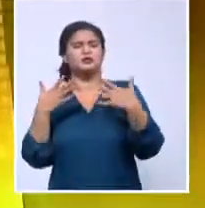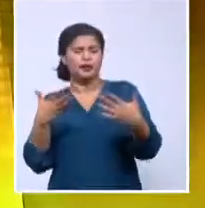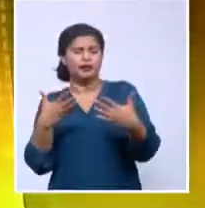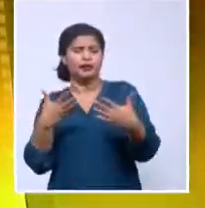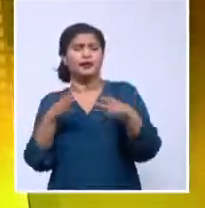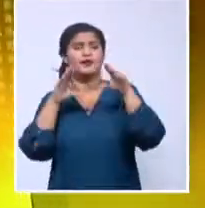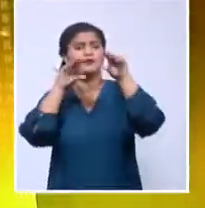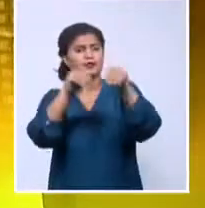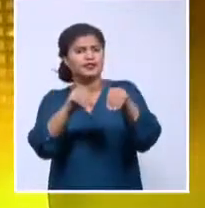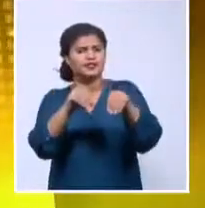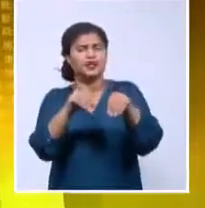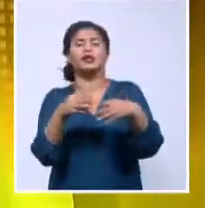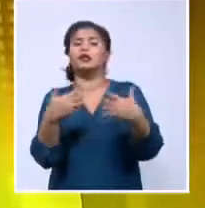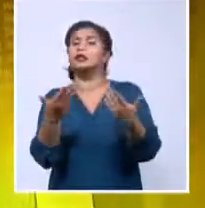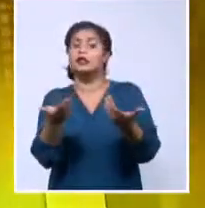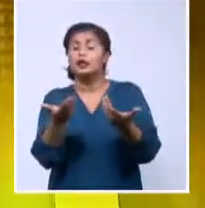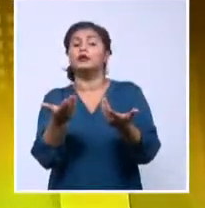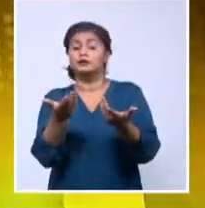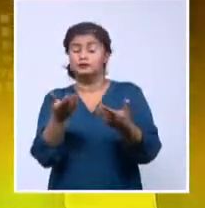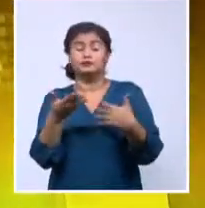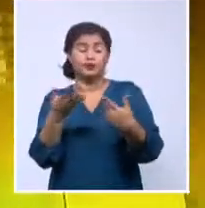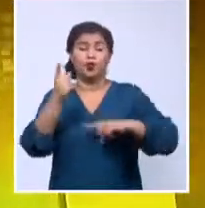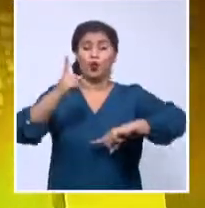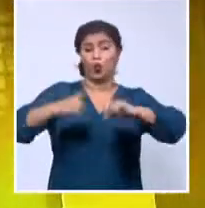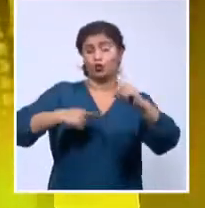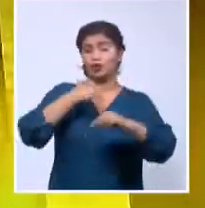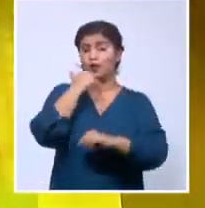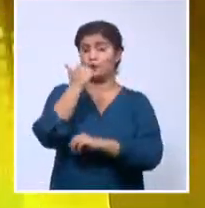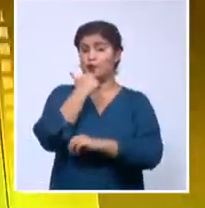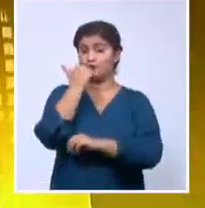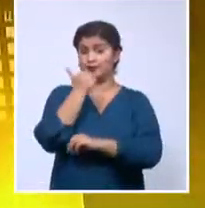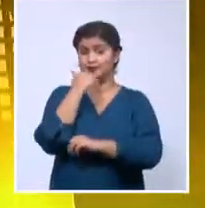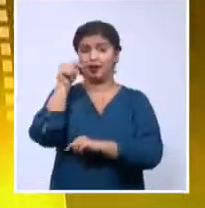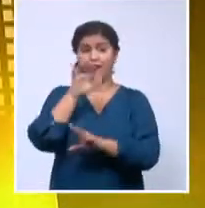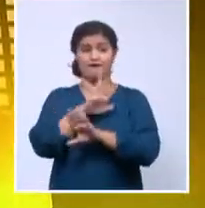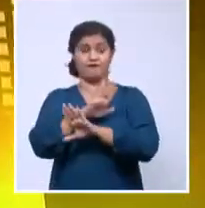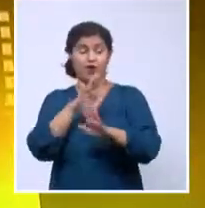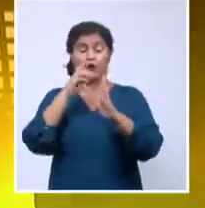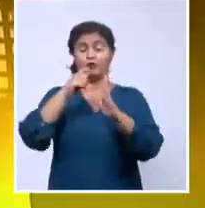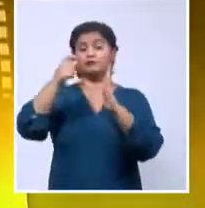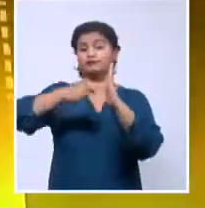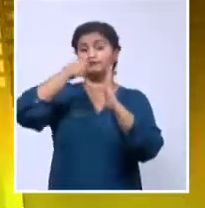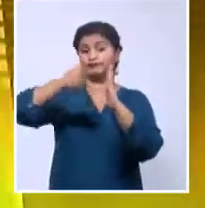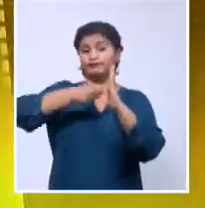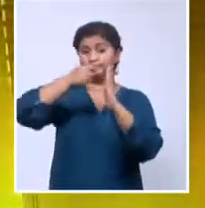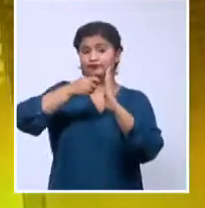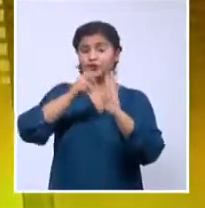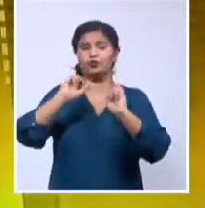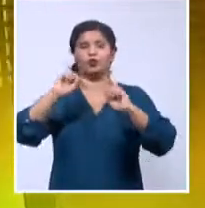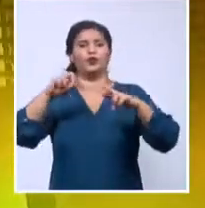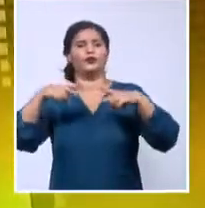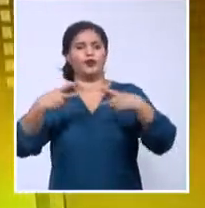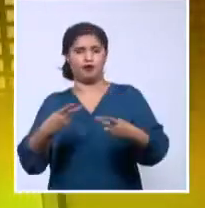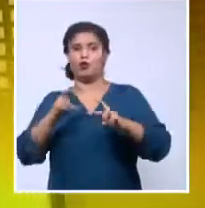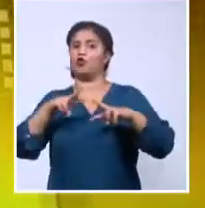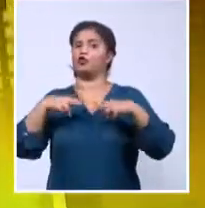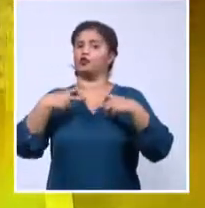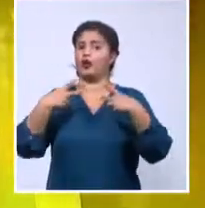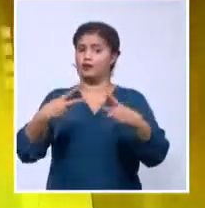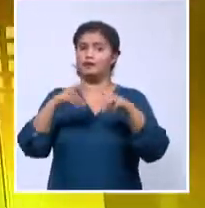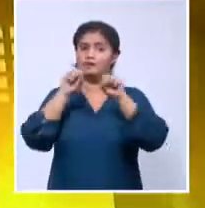a un policía. El que ve el video, que lamentablemente hemos tenido que mostrar varias veces para que se entienda de qué se